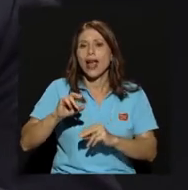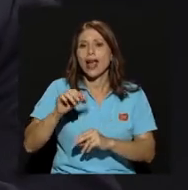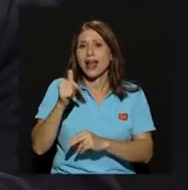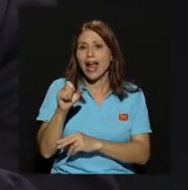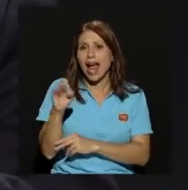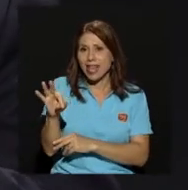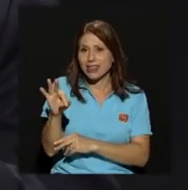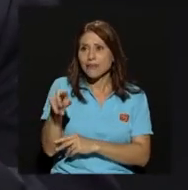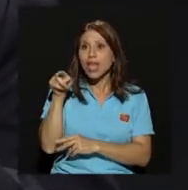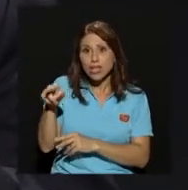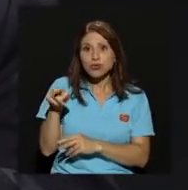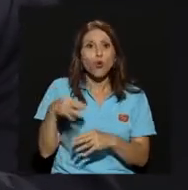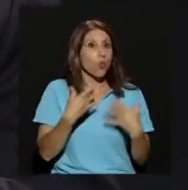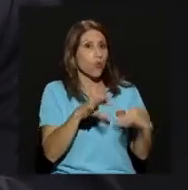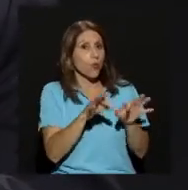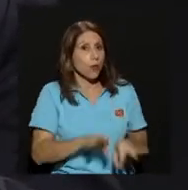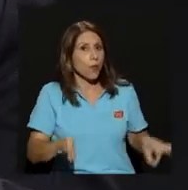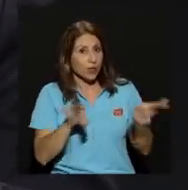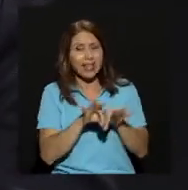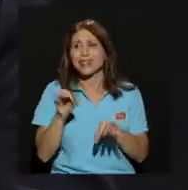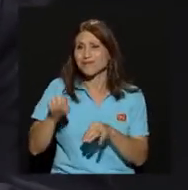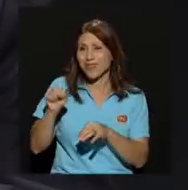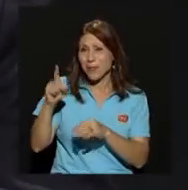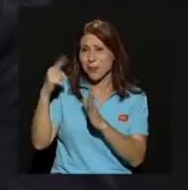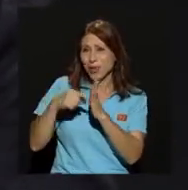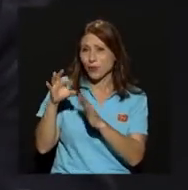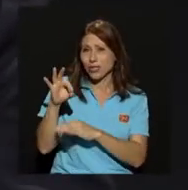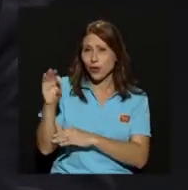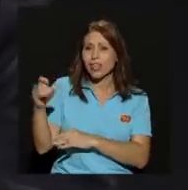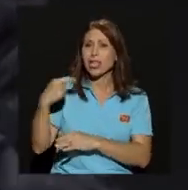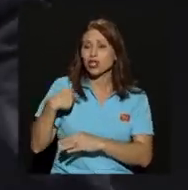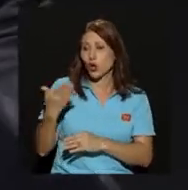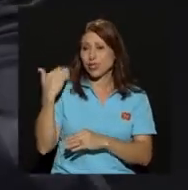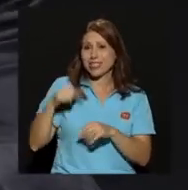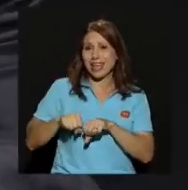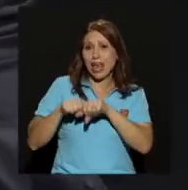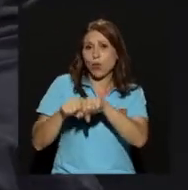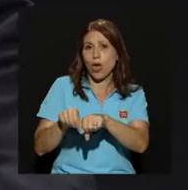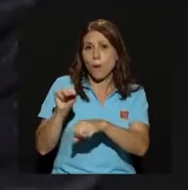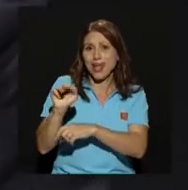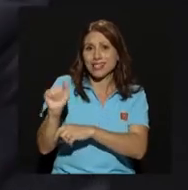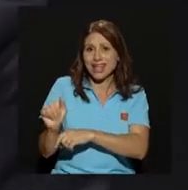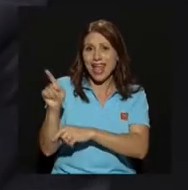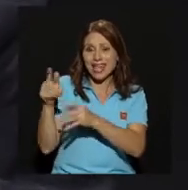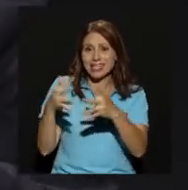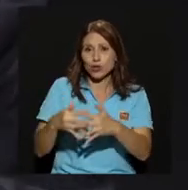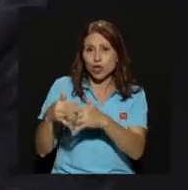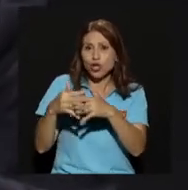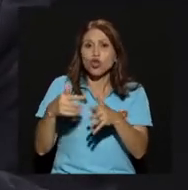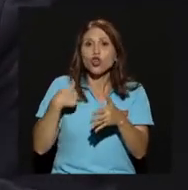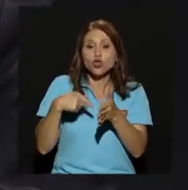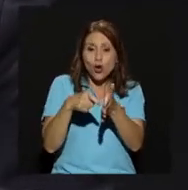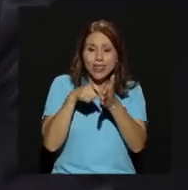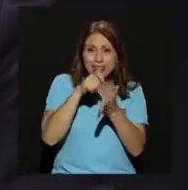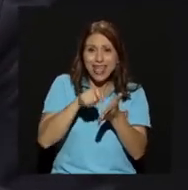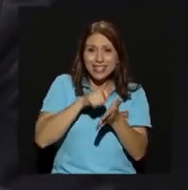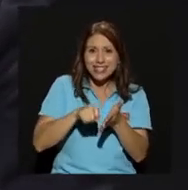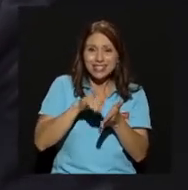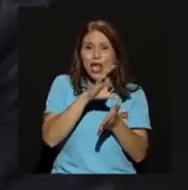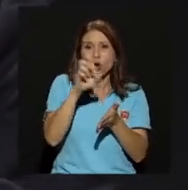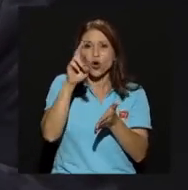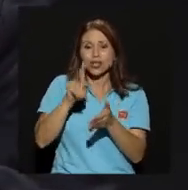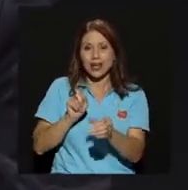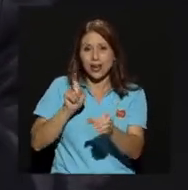yo me acuerdo que yo estaba recién graduado en mi maestría en eeuu yo hice la tesis precisamente sobre la decisión de costa rica-